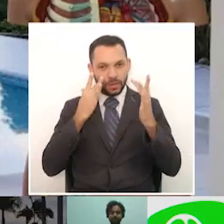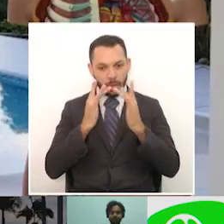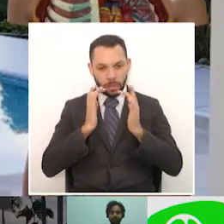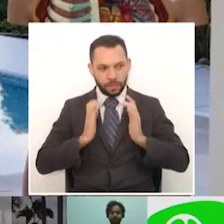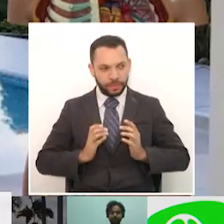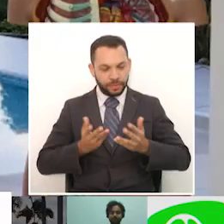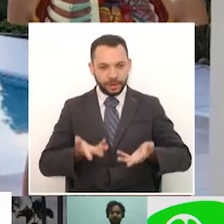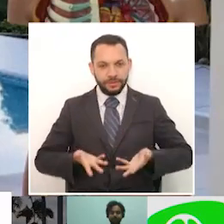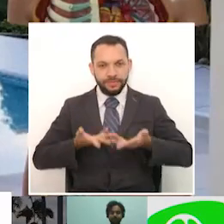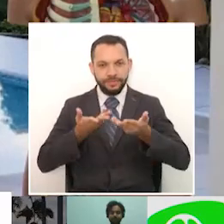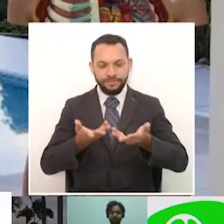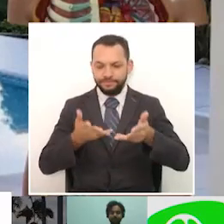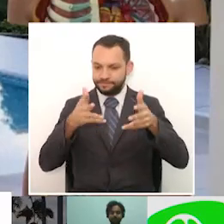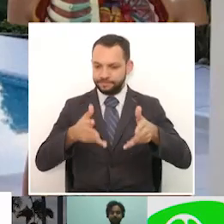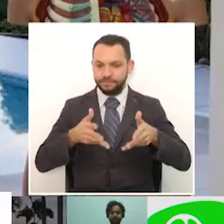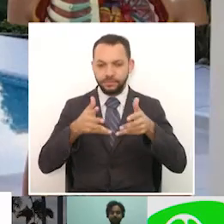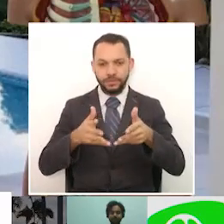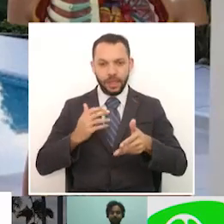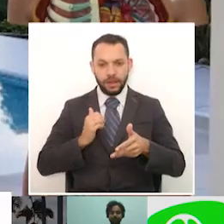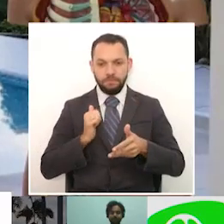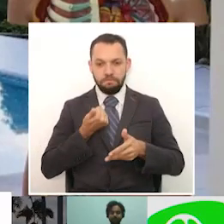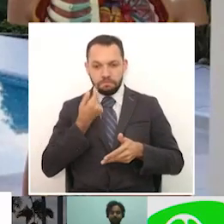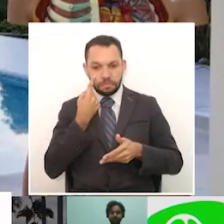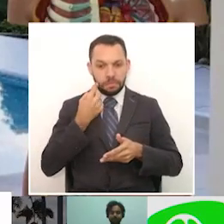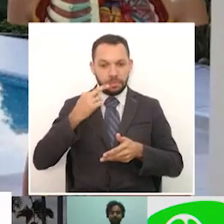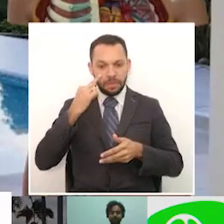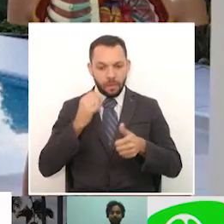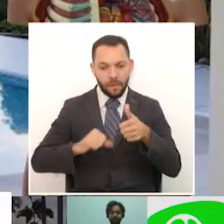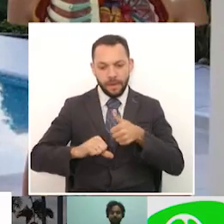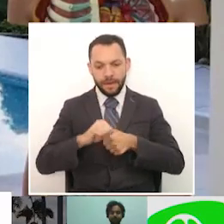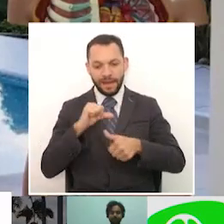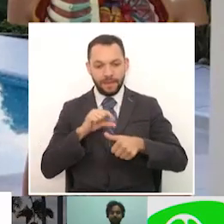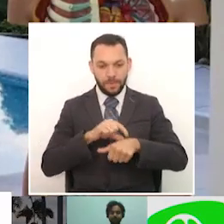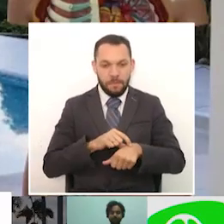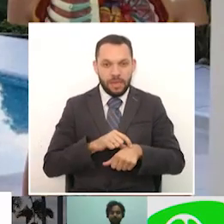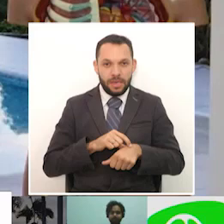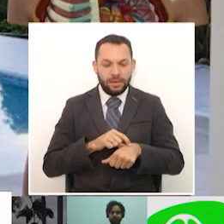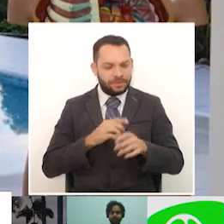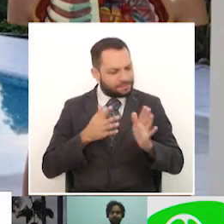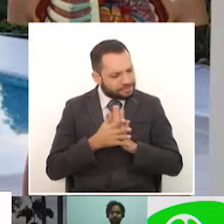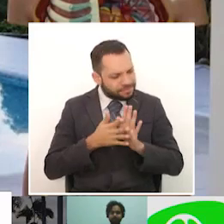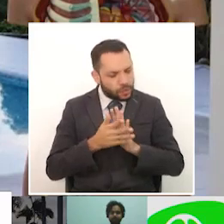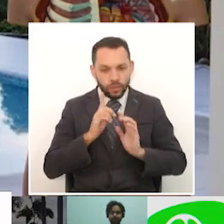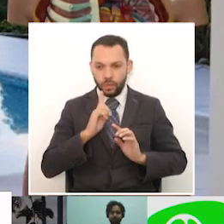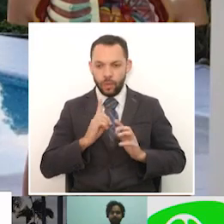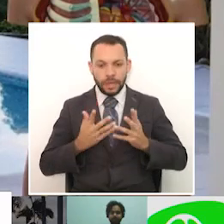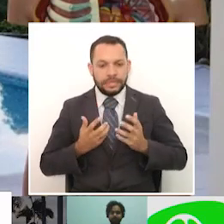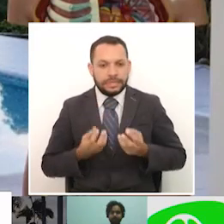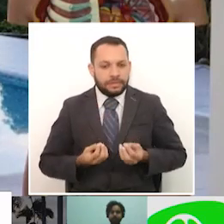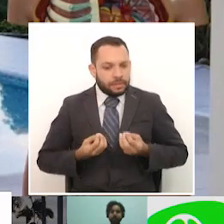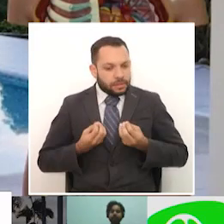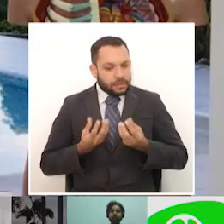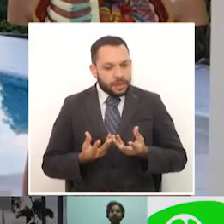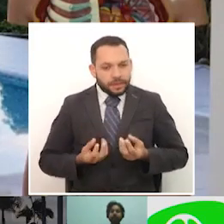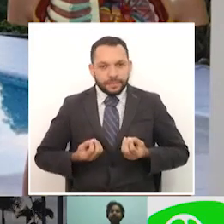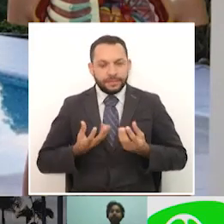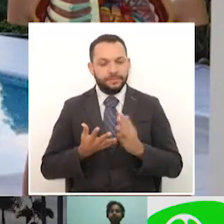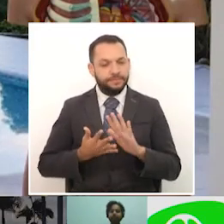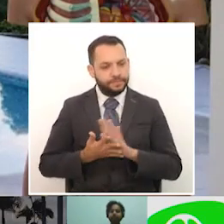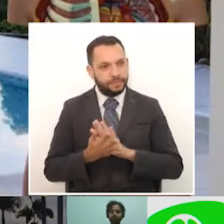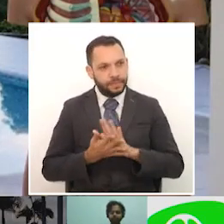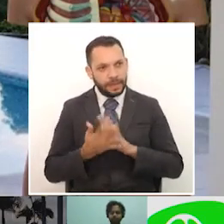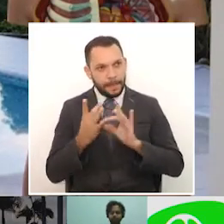las personas en salud. No pretendemos reemplazar una consulta médica, pero sí darles información, información valiosa sobre nuestra salud,